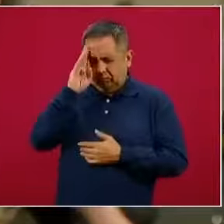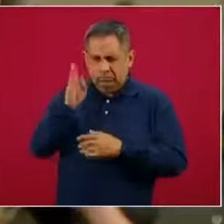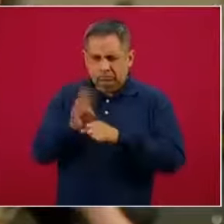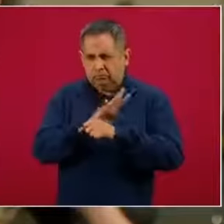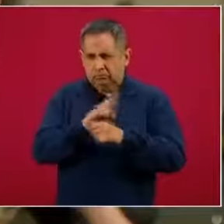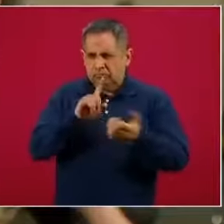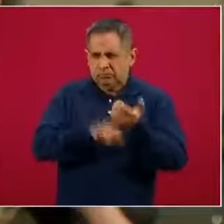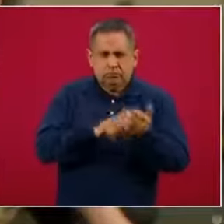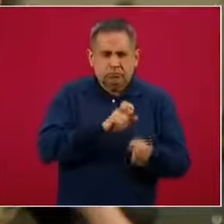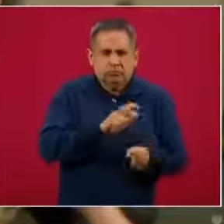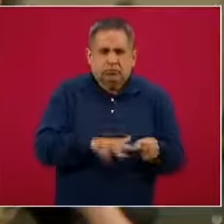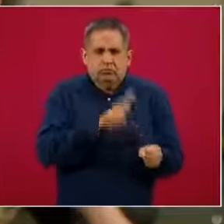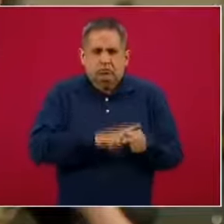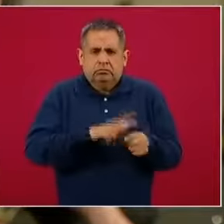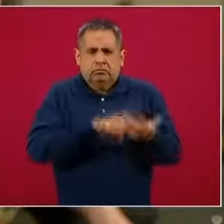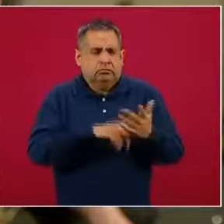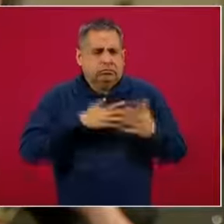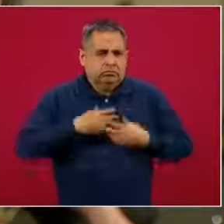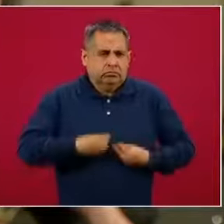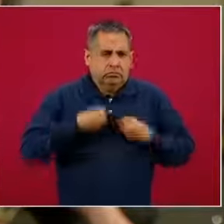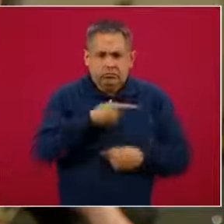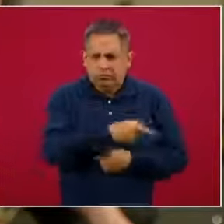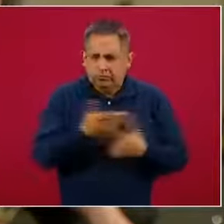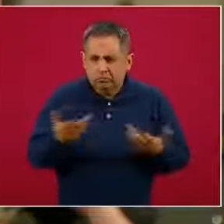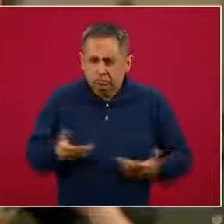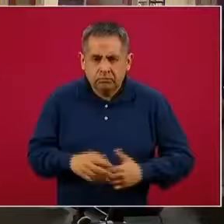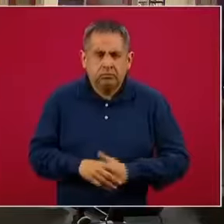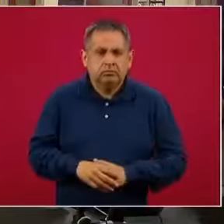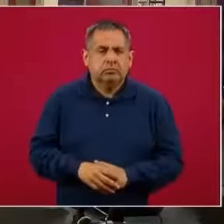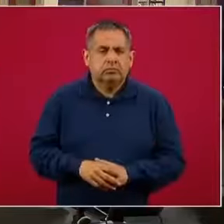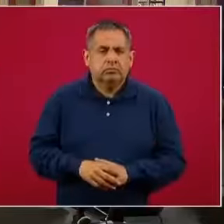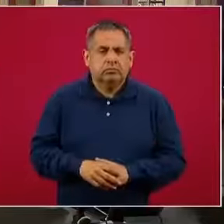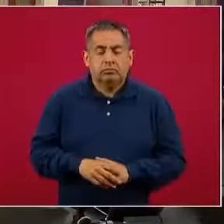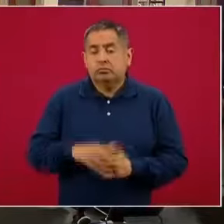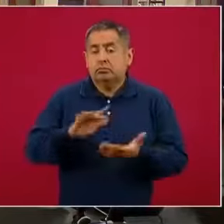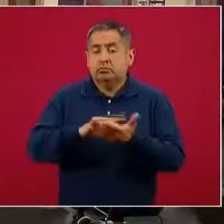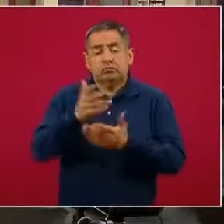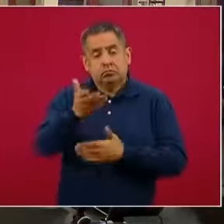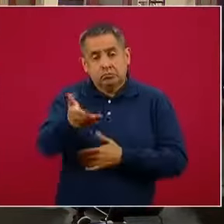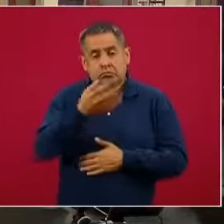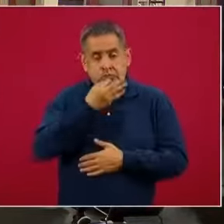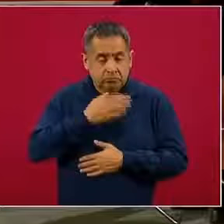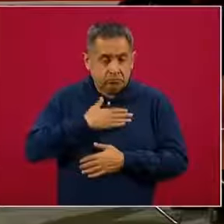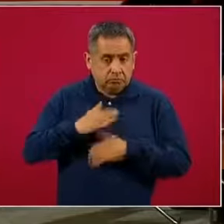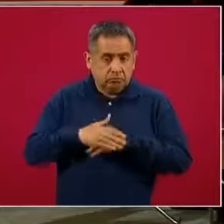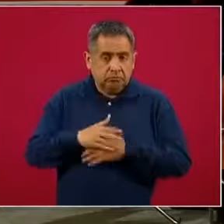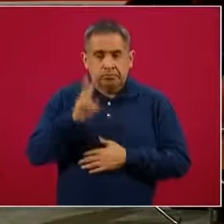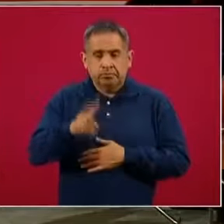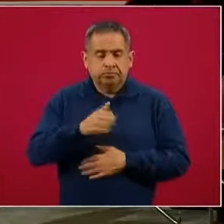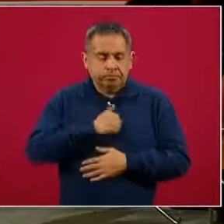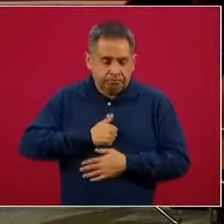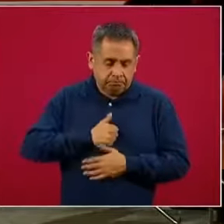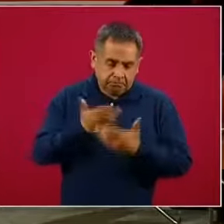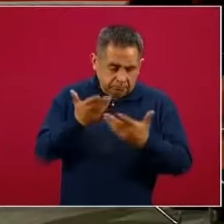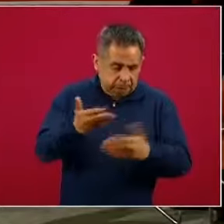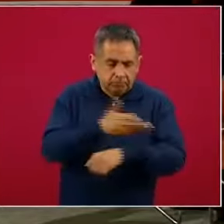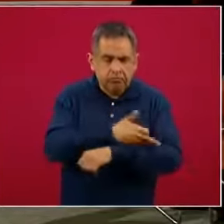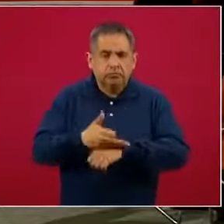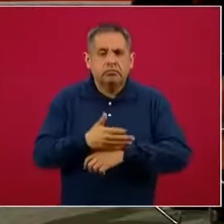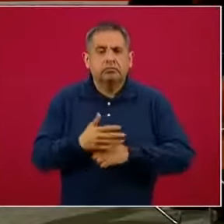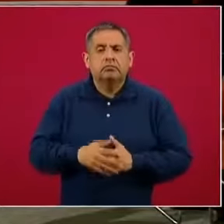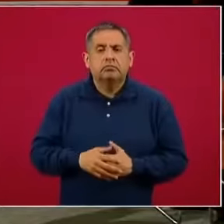por la muerte que haya sucedido en la persona. Le agradezco este comentario también, lamento que haya fallecido su